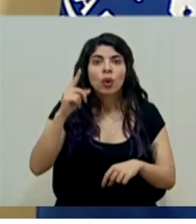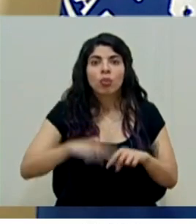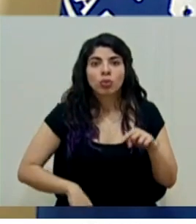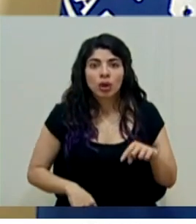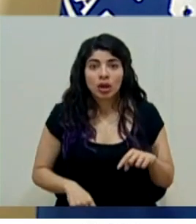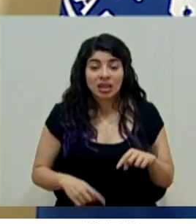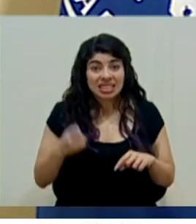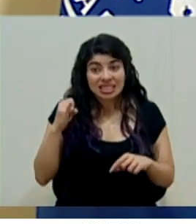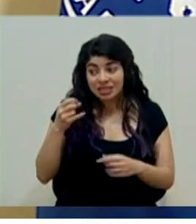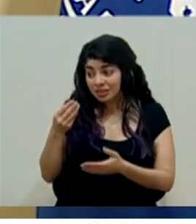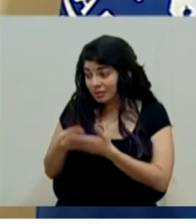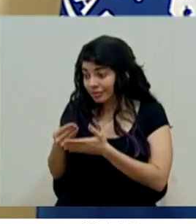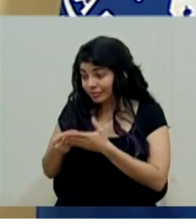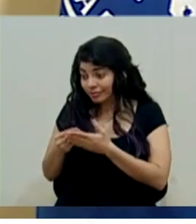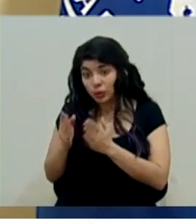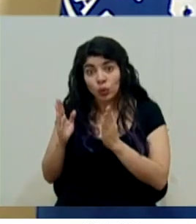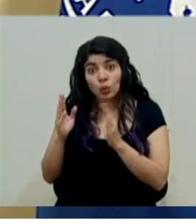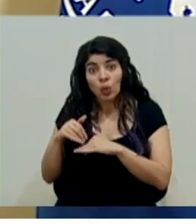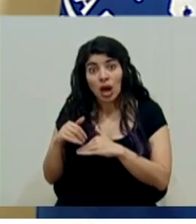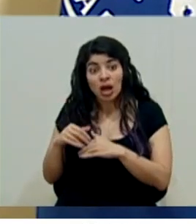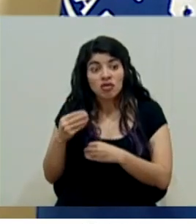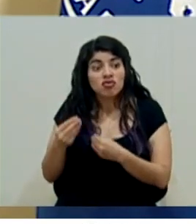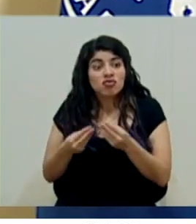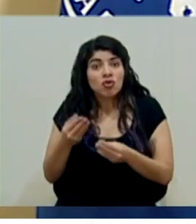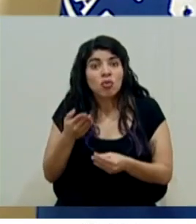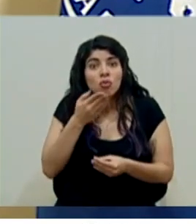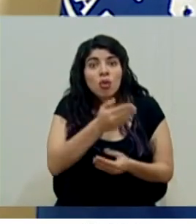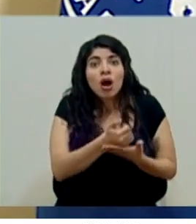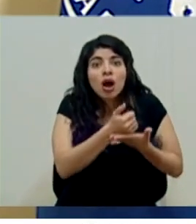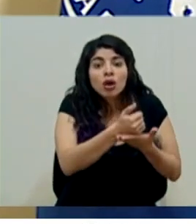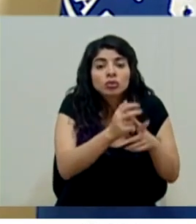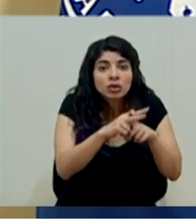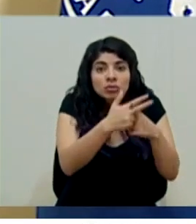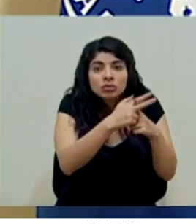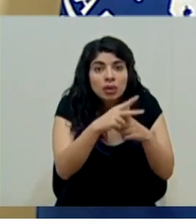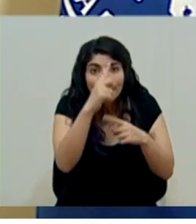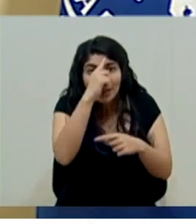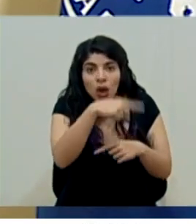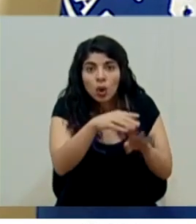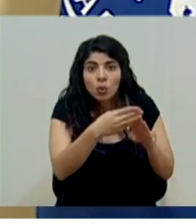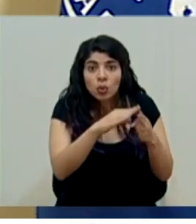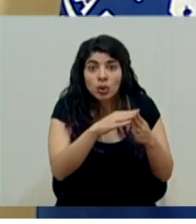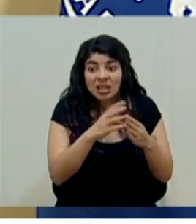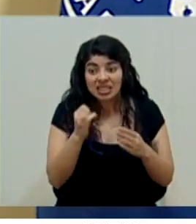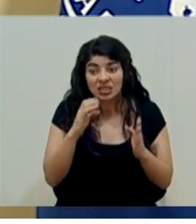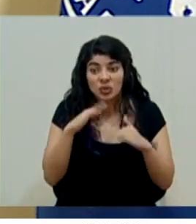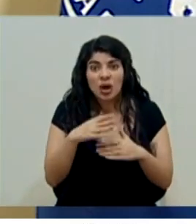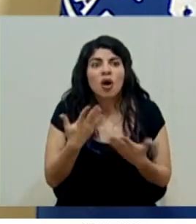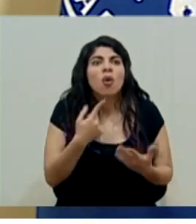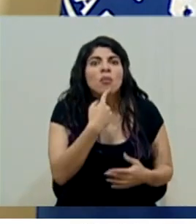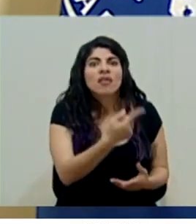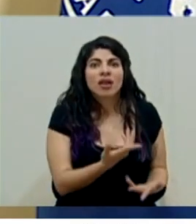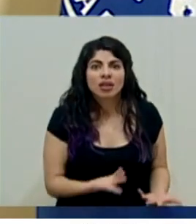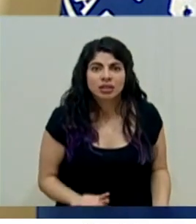Y si no hay financiamiento para cumplirle a esas comunidades, después, ¿qué les vamos a decir?